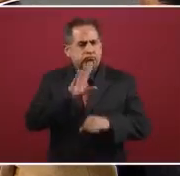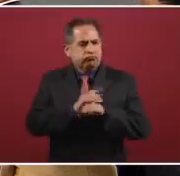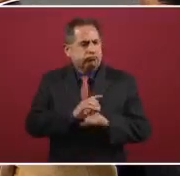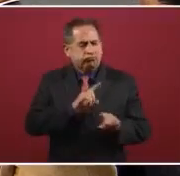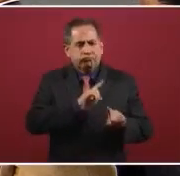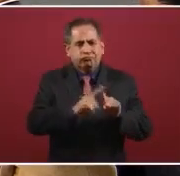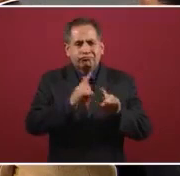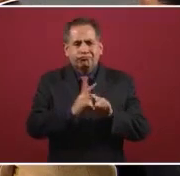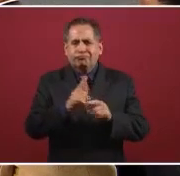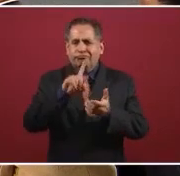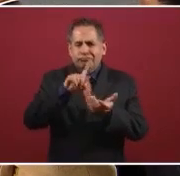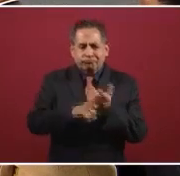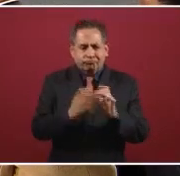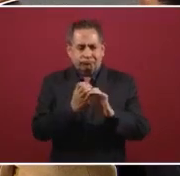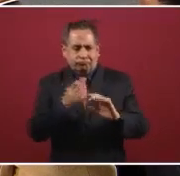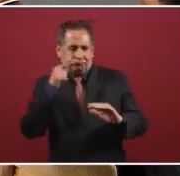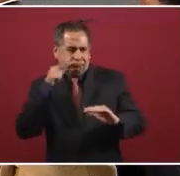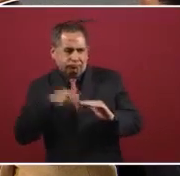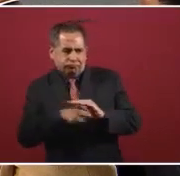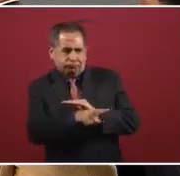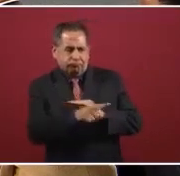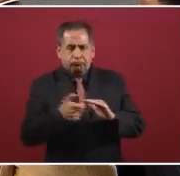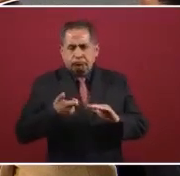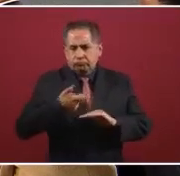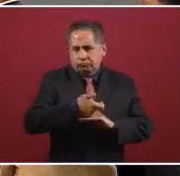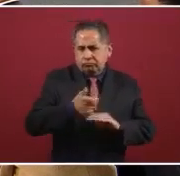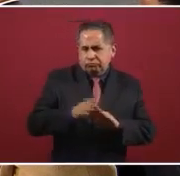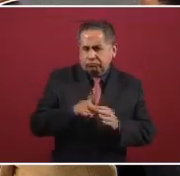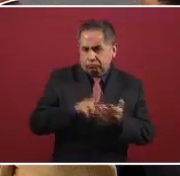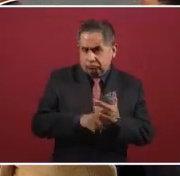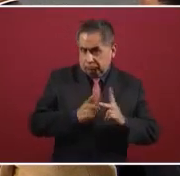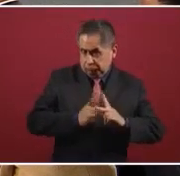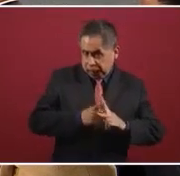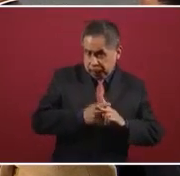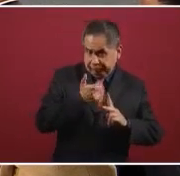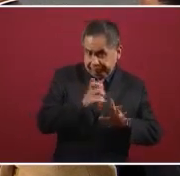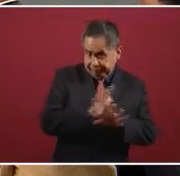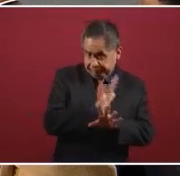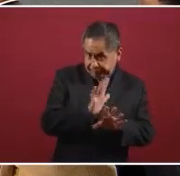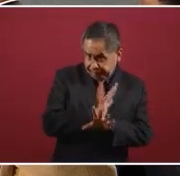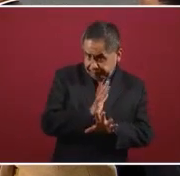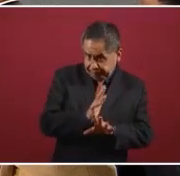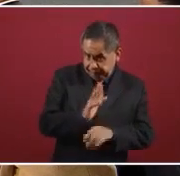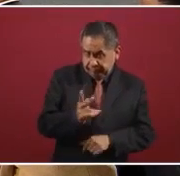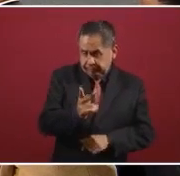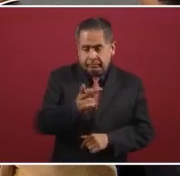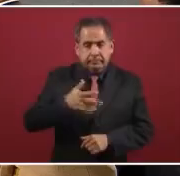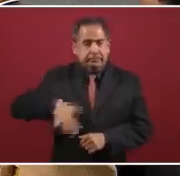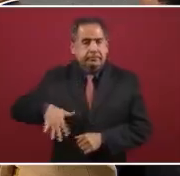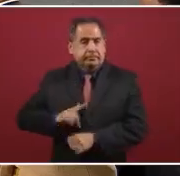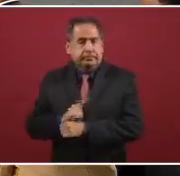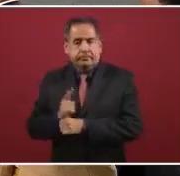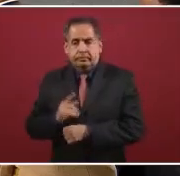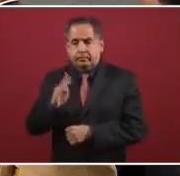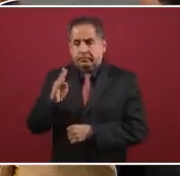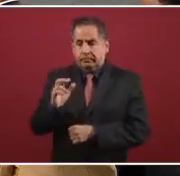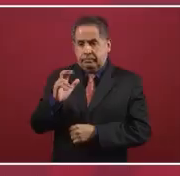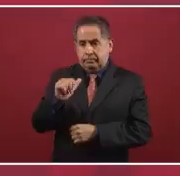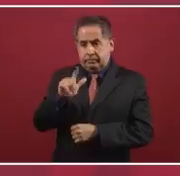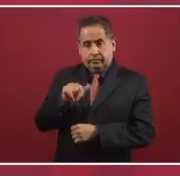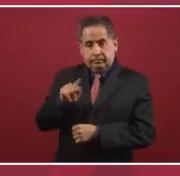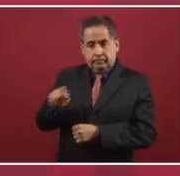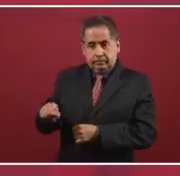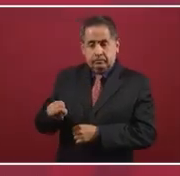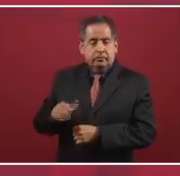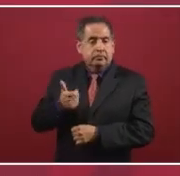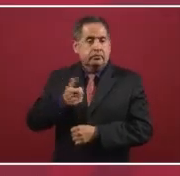ductos, dependiendo de cada una de las condiciones. El ejemplo que menciona el licenciado Bartlett, la